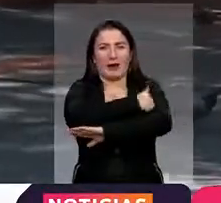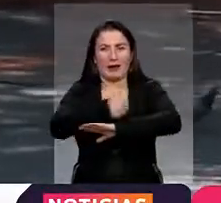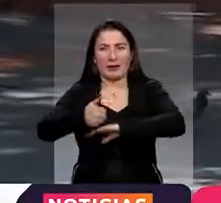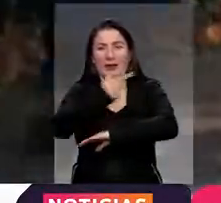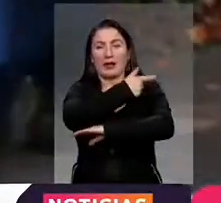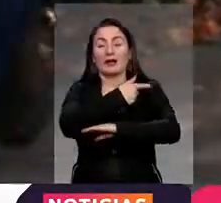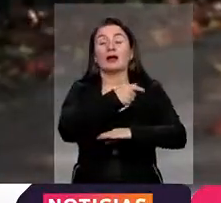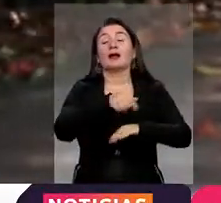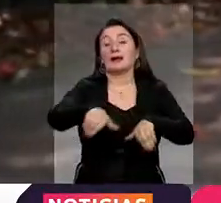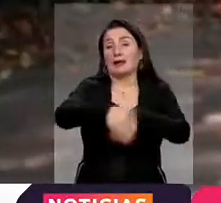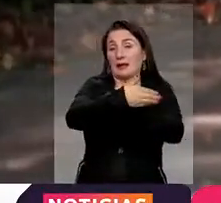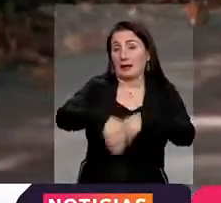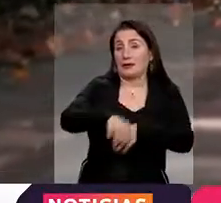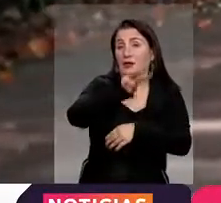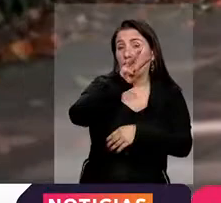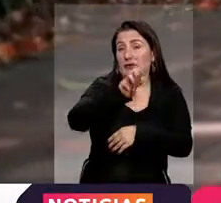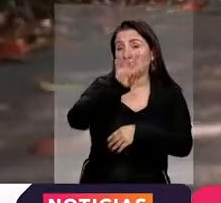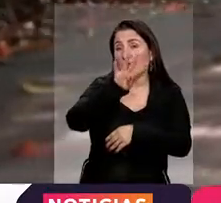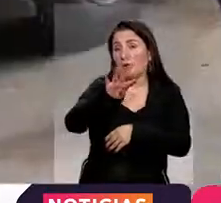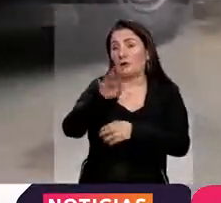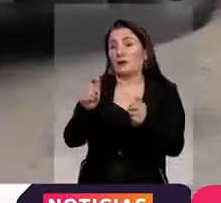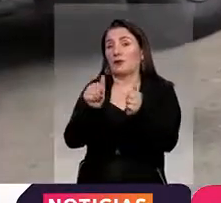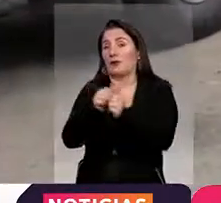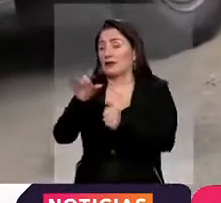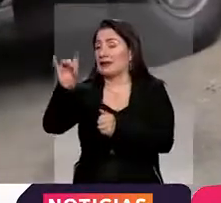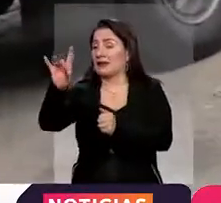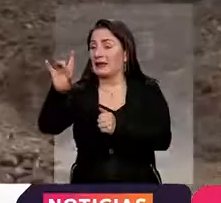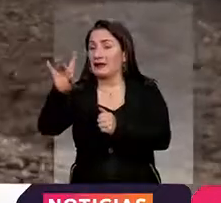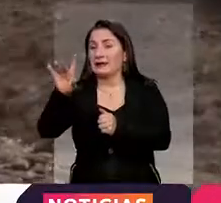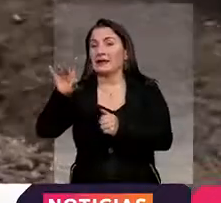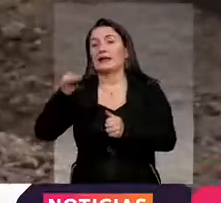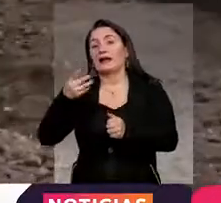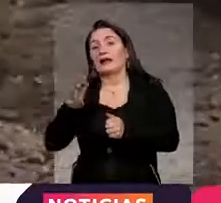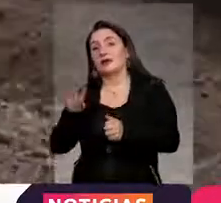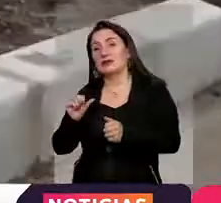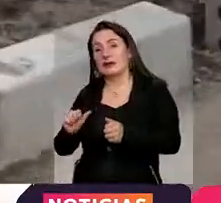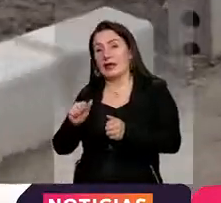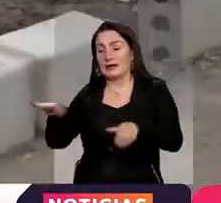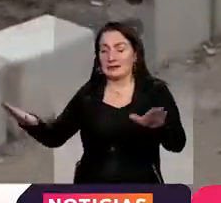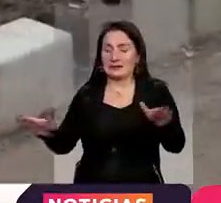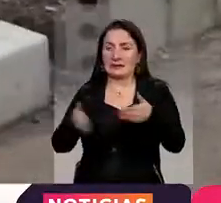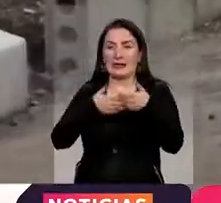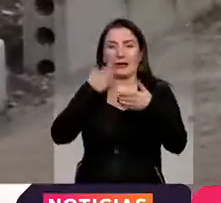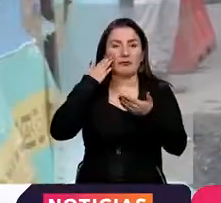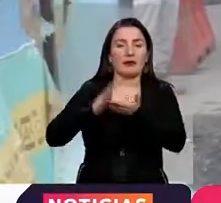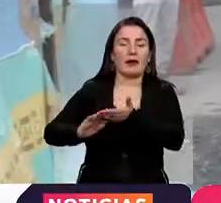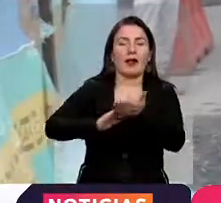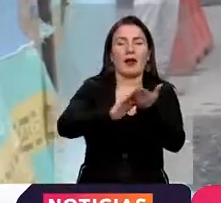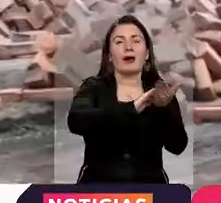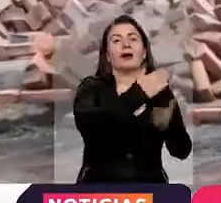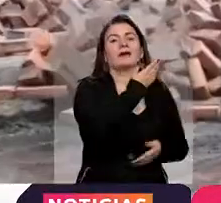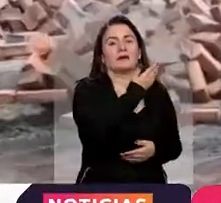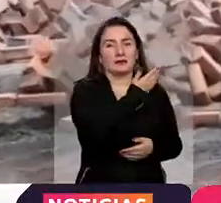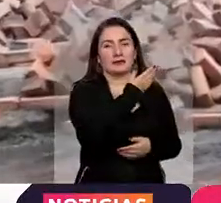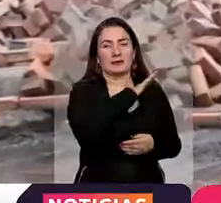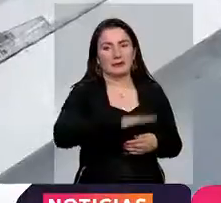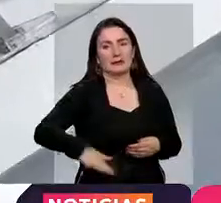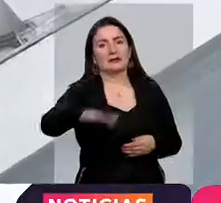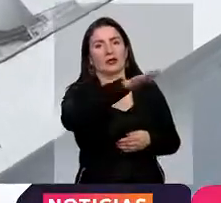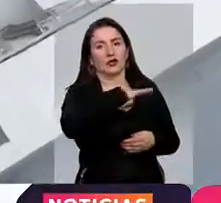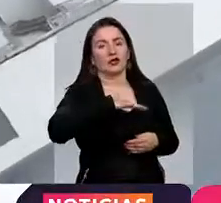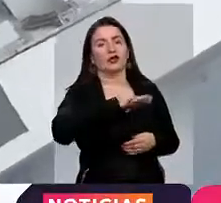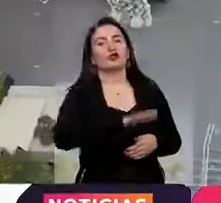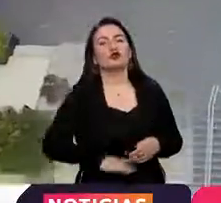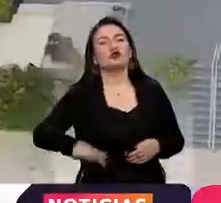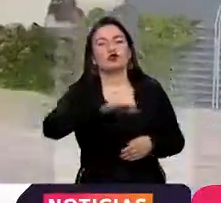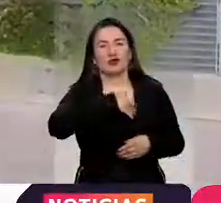agosto en la calle 84 bis entre carreras 15 y 14A habrá un cerramiento para mejorar las condiciones de movilidad en el sector. Esta